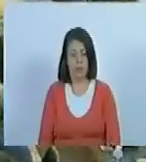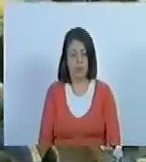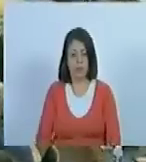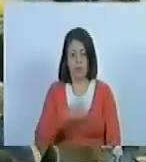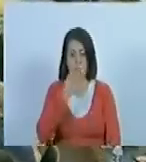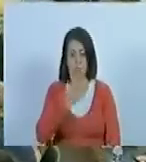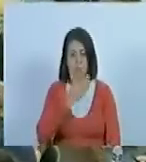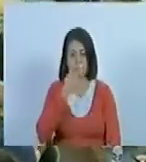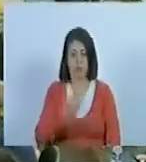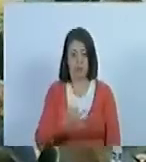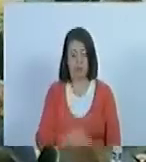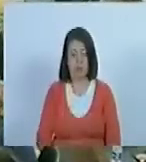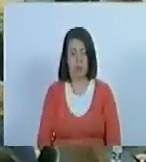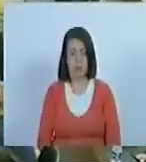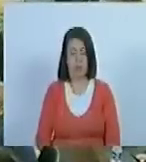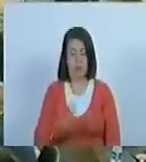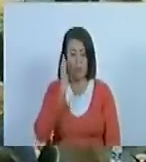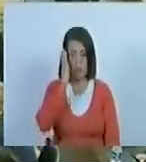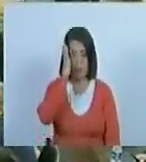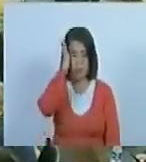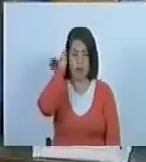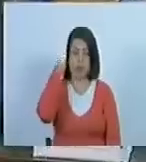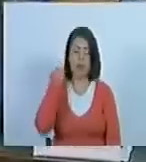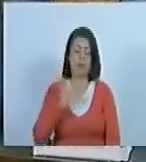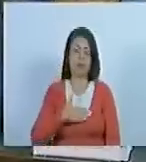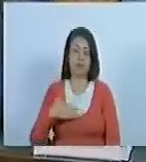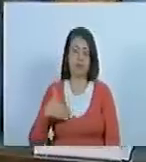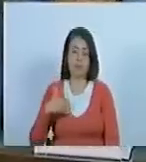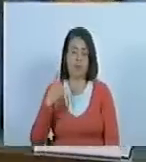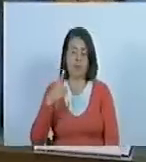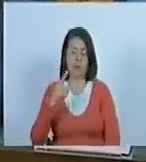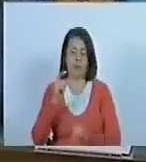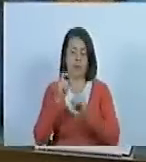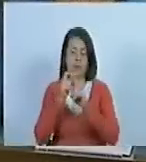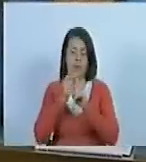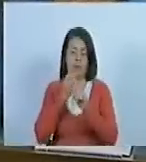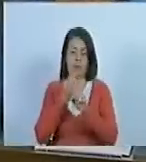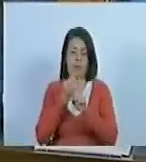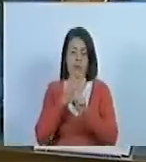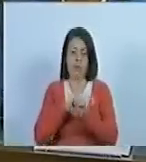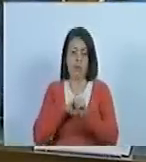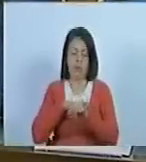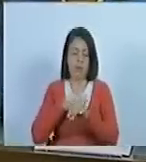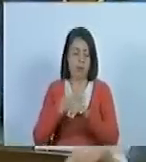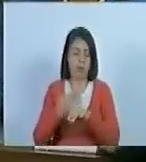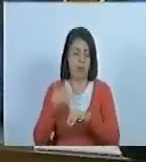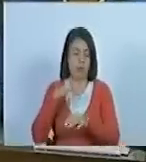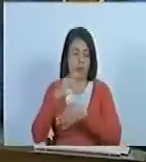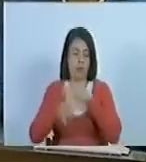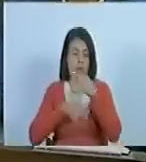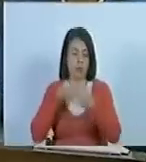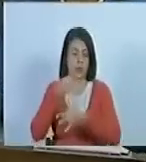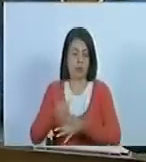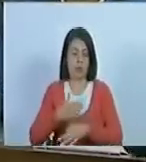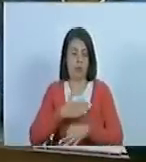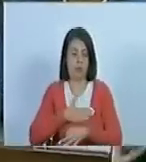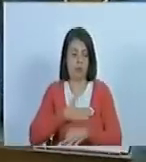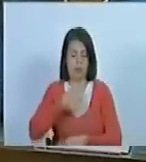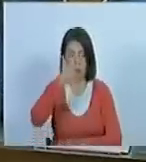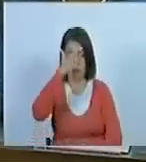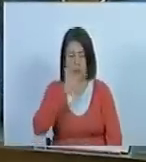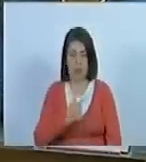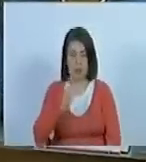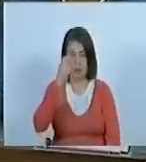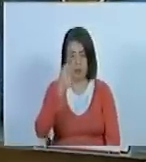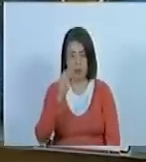Buenas tardes. Ciudadano presidente, quise tomar este derecho de palabra porque voy a hablar no solamente en mi condición de